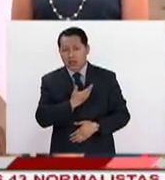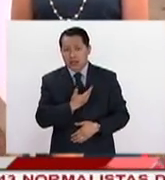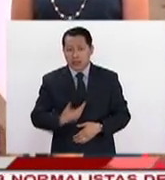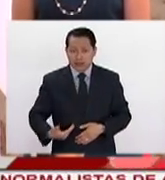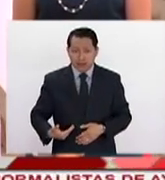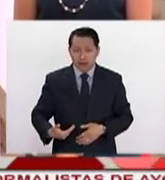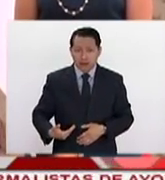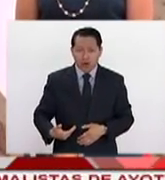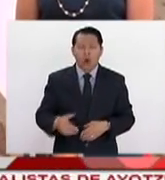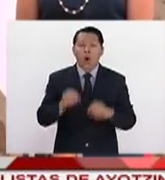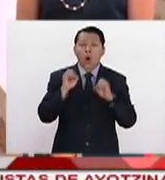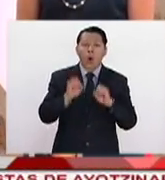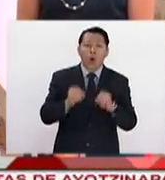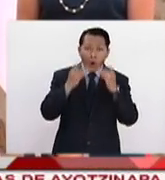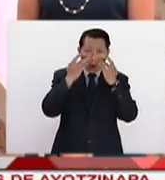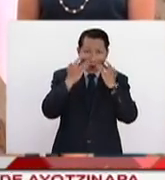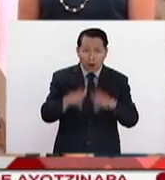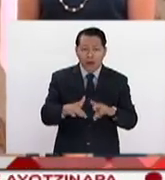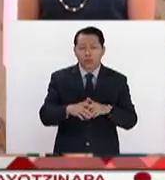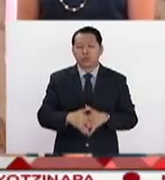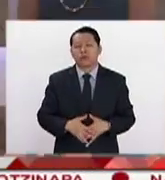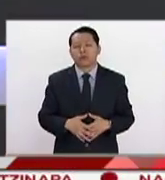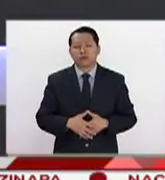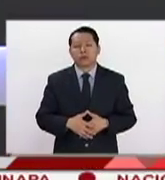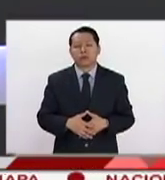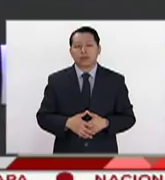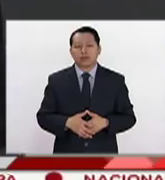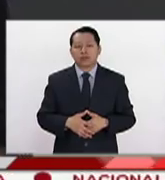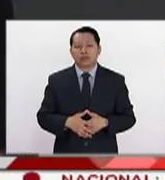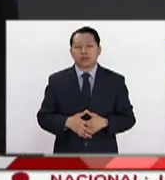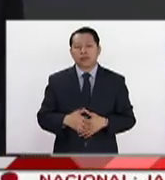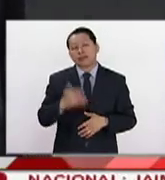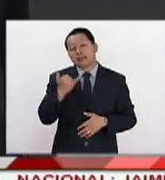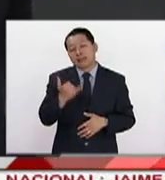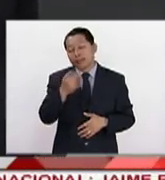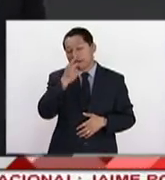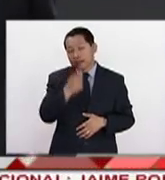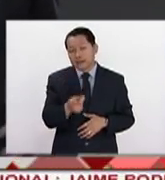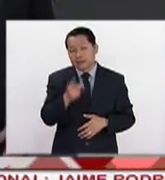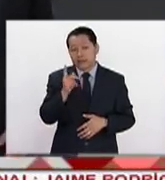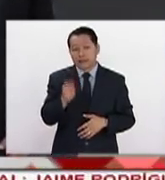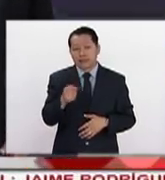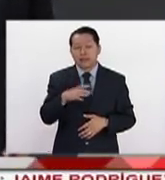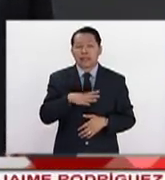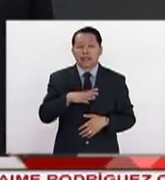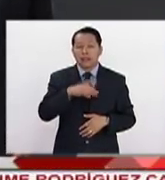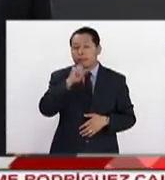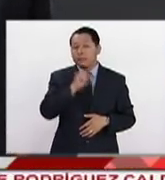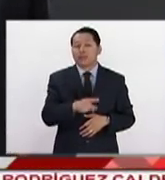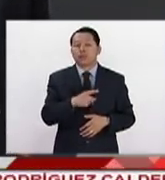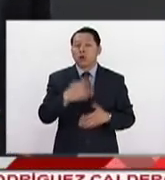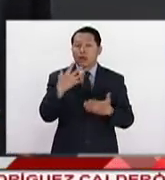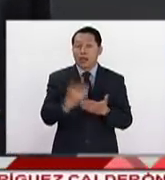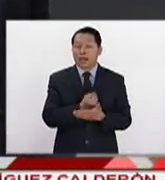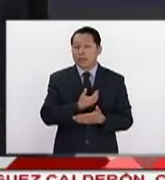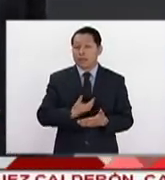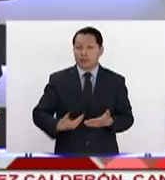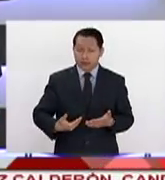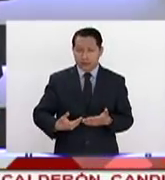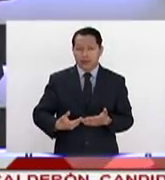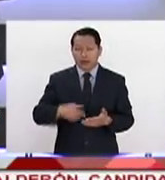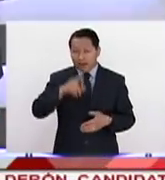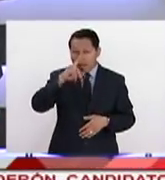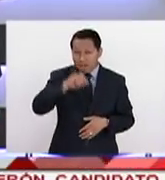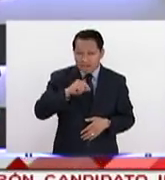presidencia o que renuncie a ella. Y dijo que de llegar a la presidencia no le va a fallar